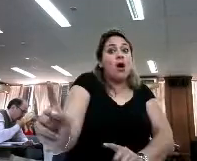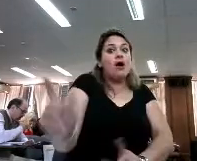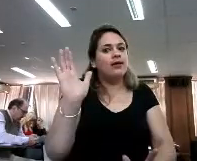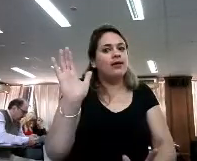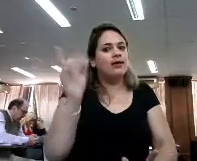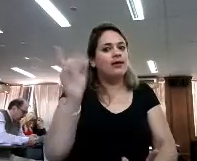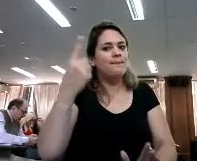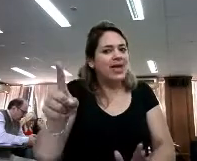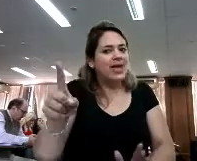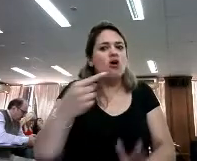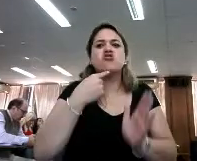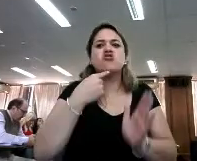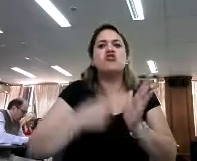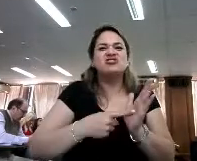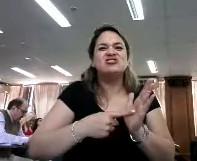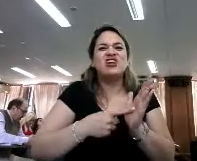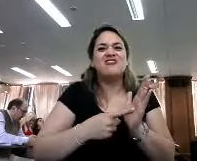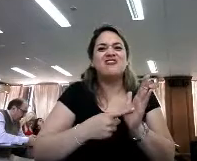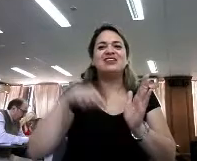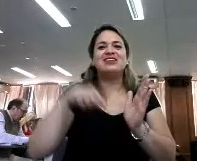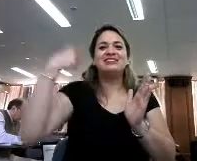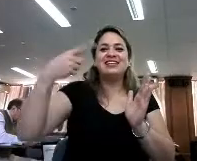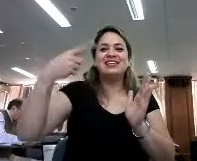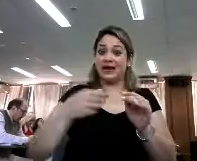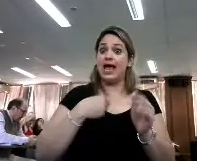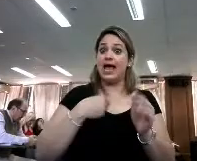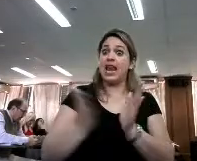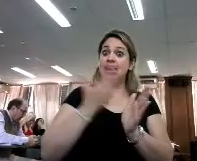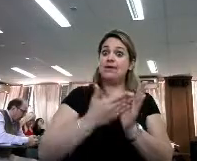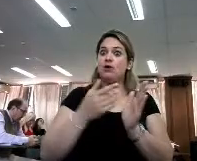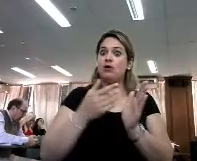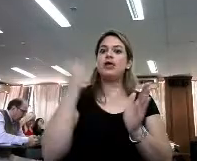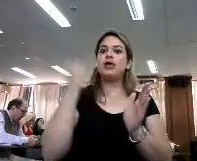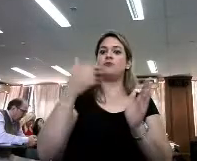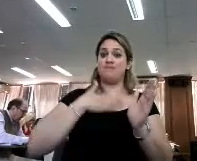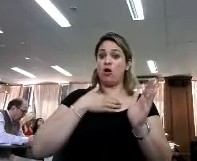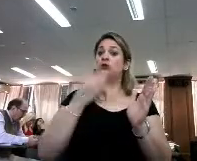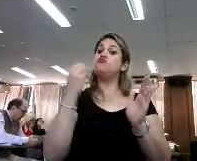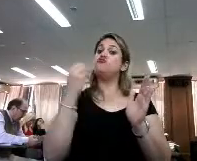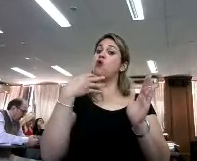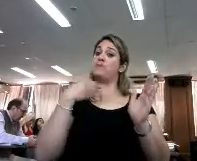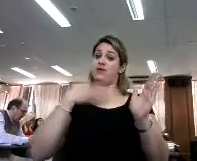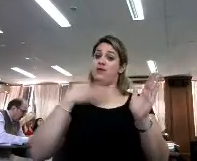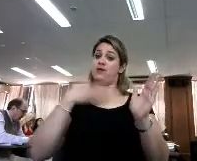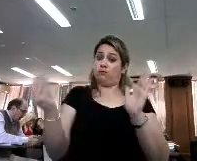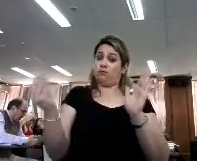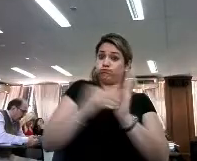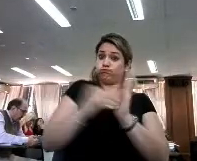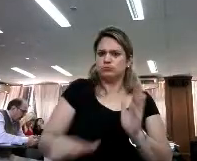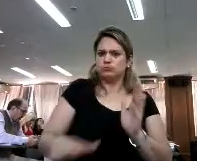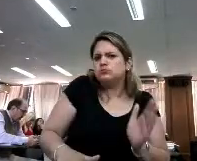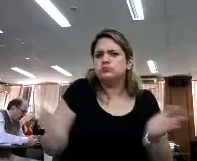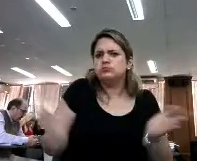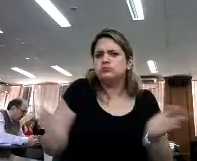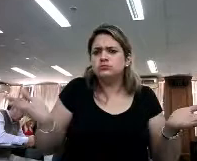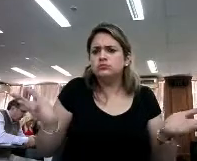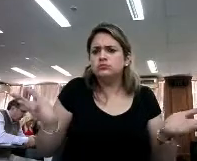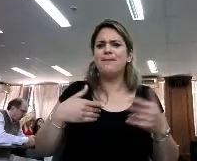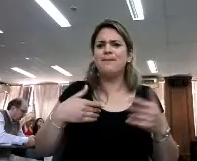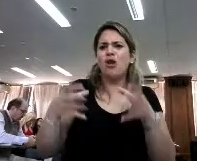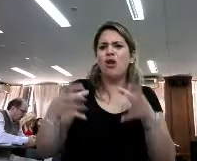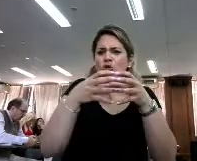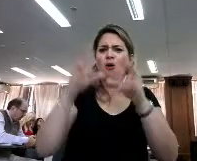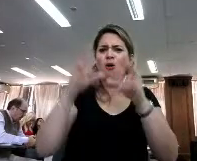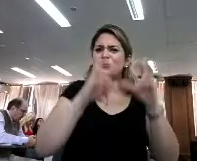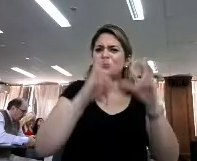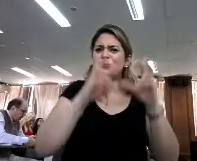poner una condición. Siempre que utilicen mi obra me van a citar. Y pero si lo que hicimos fue coger en un grupo de